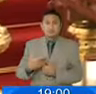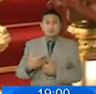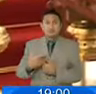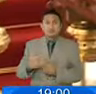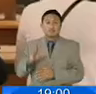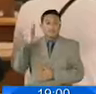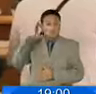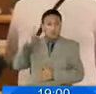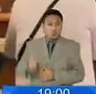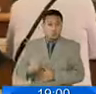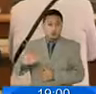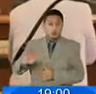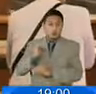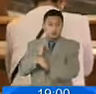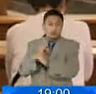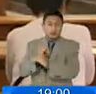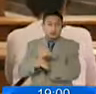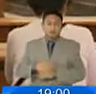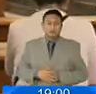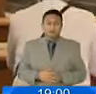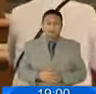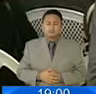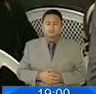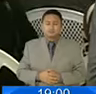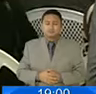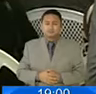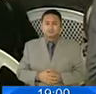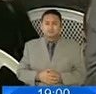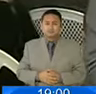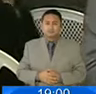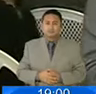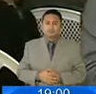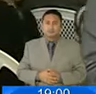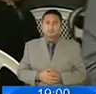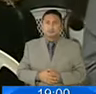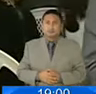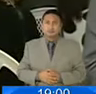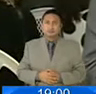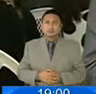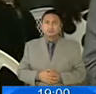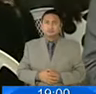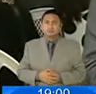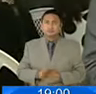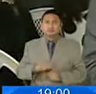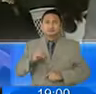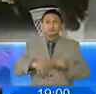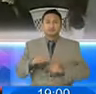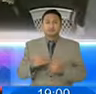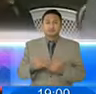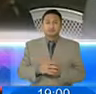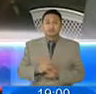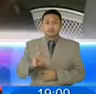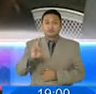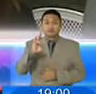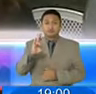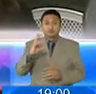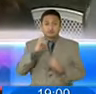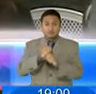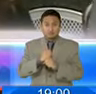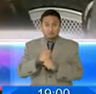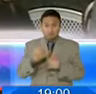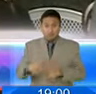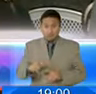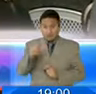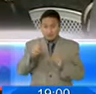de Cuenca y informó Javier gallo amigos televidentes son las 7 de la noche y como ustedes pueden observar sigue